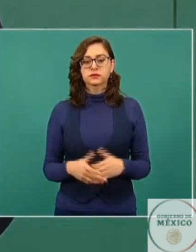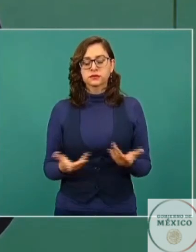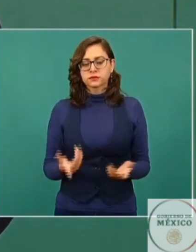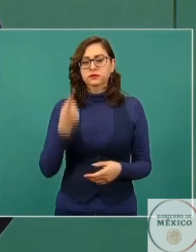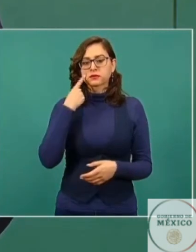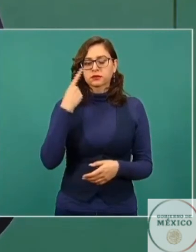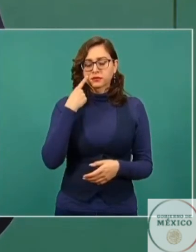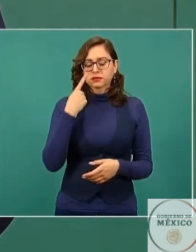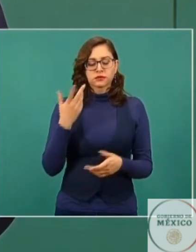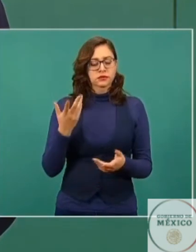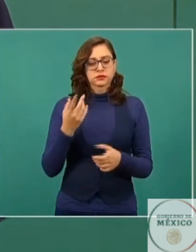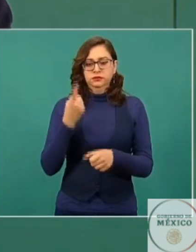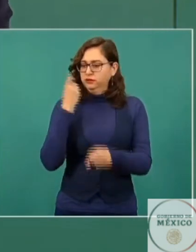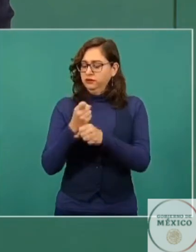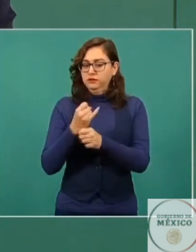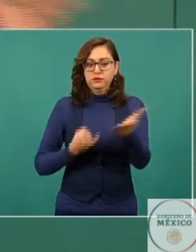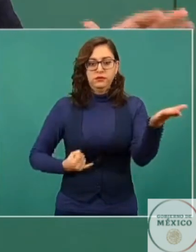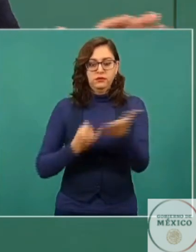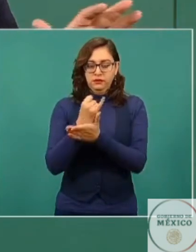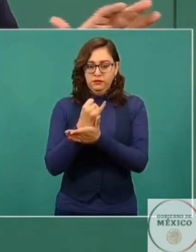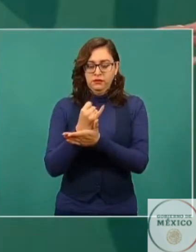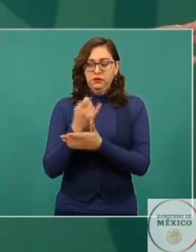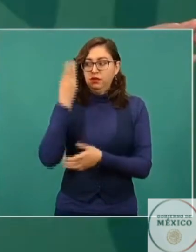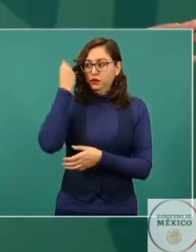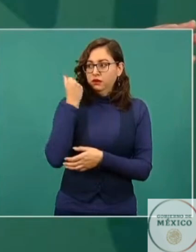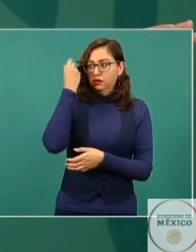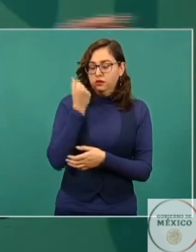pensión y es universal.